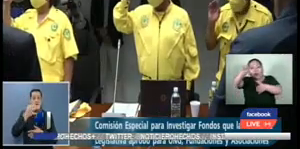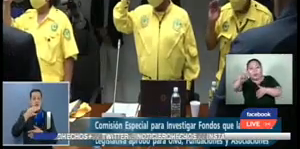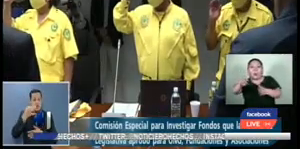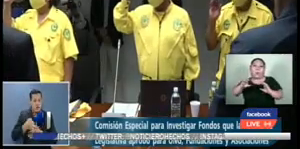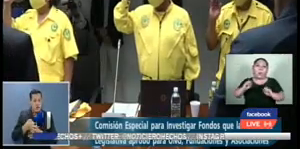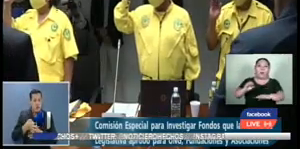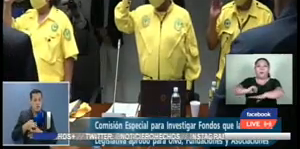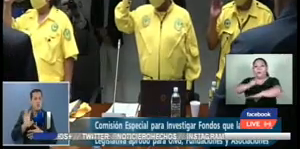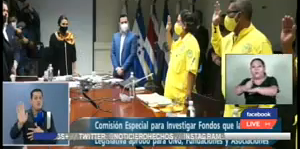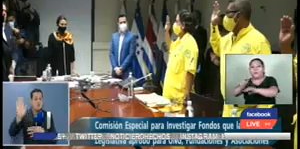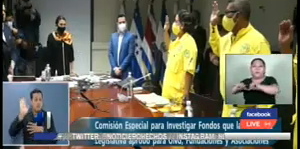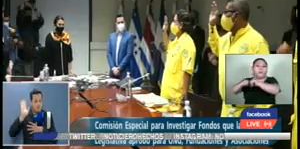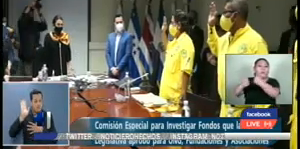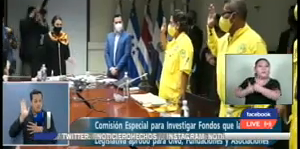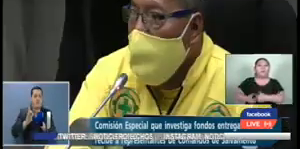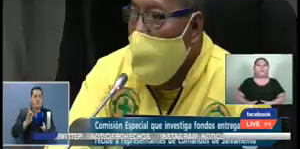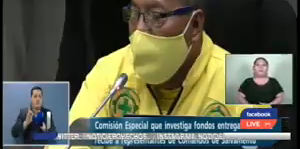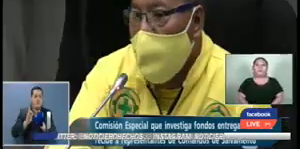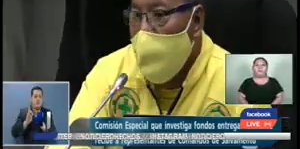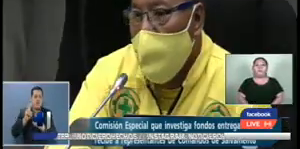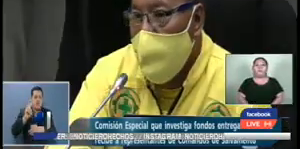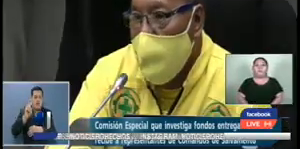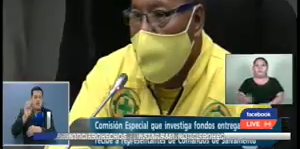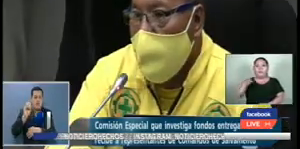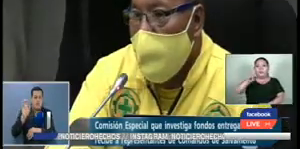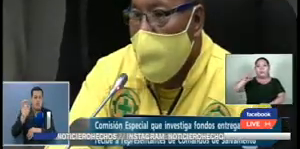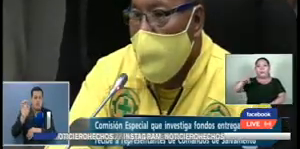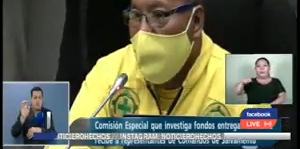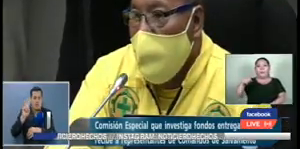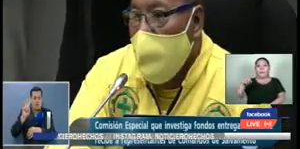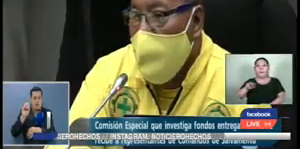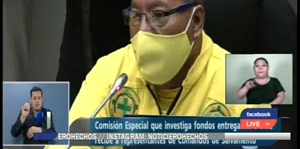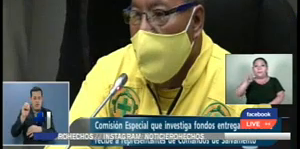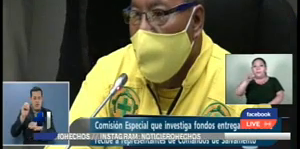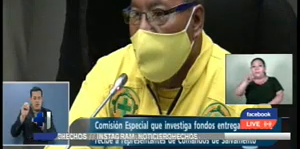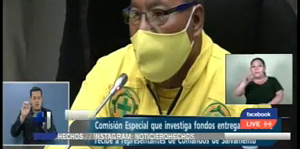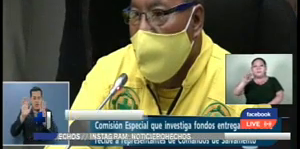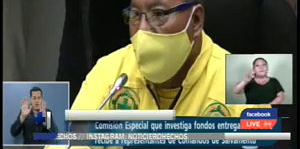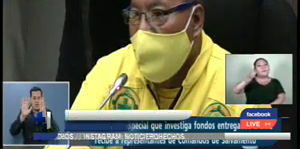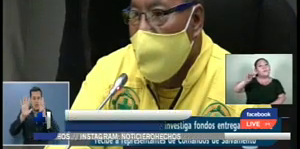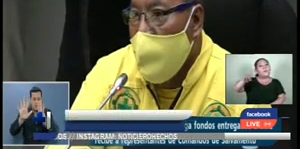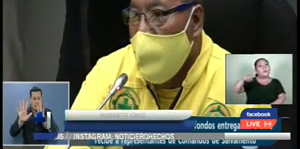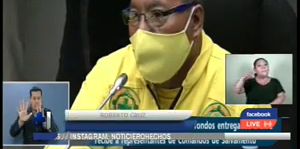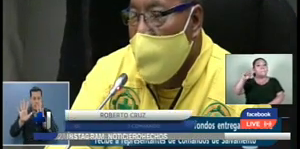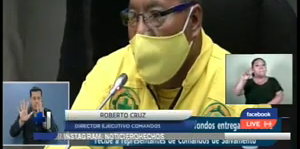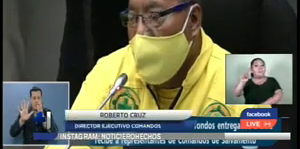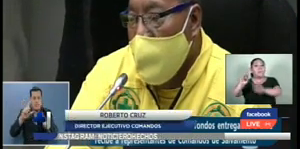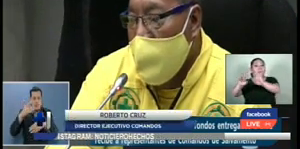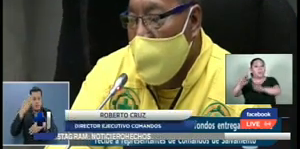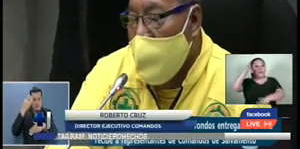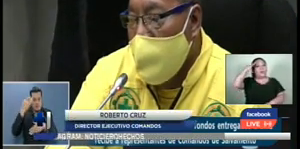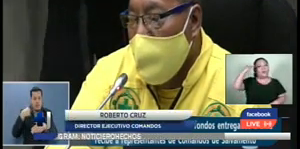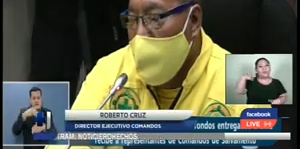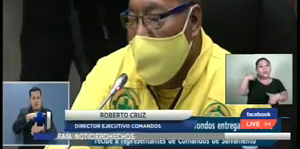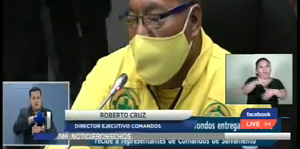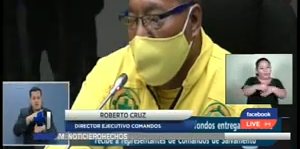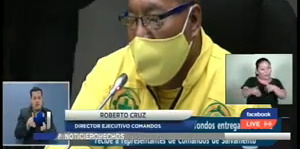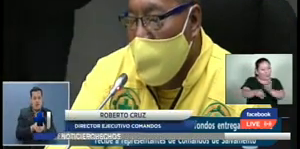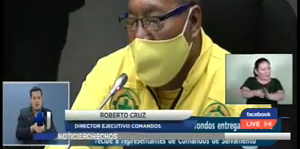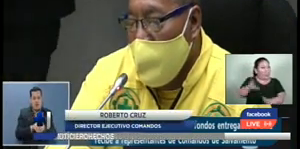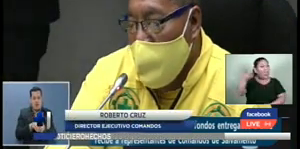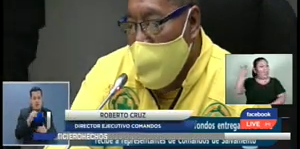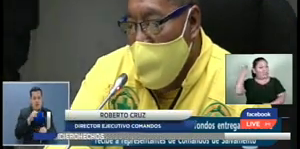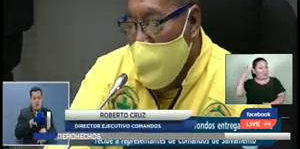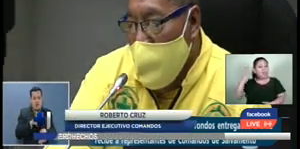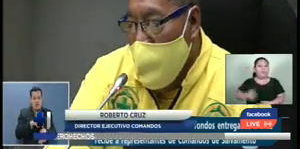asociaciones y fundaciones sin fines de lucro. En 2018 nos habían, la diputada que en ese momento